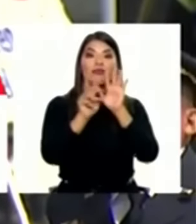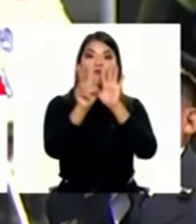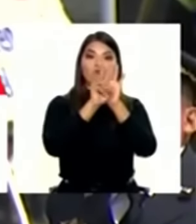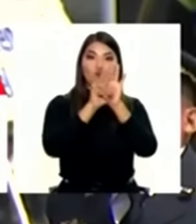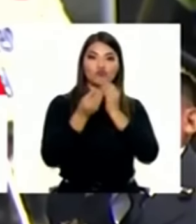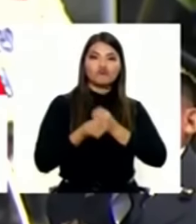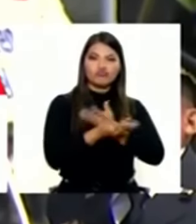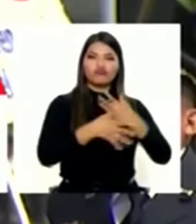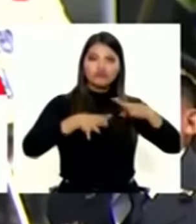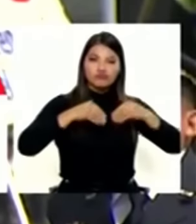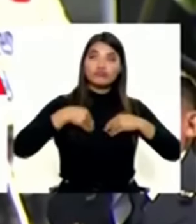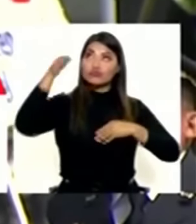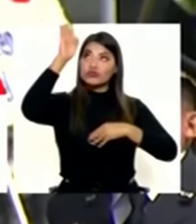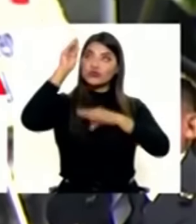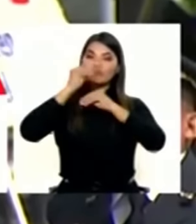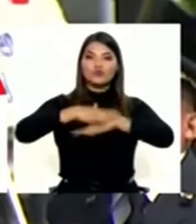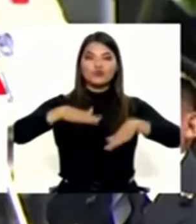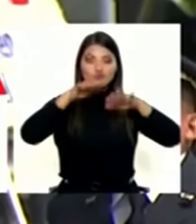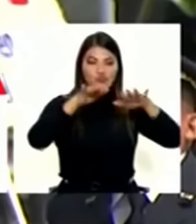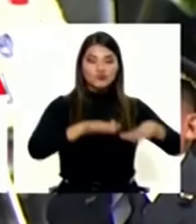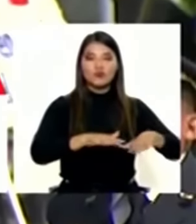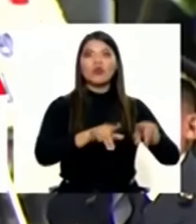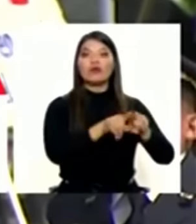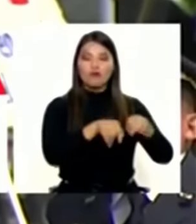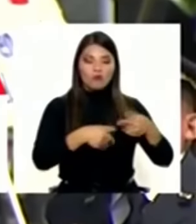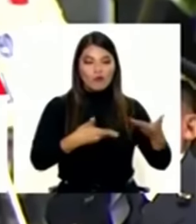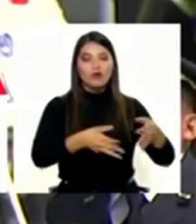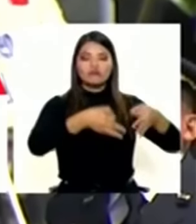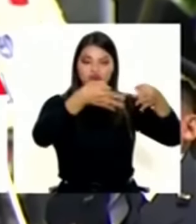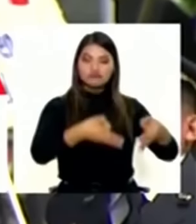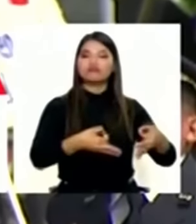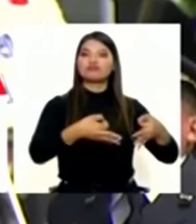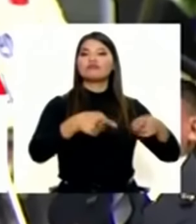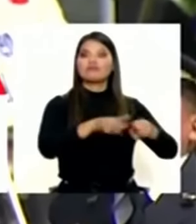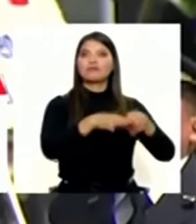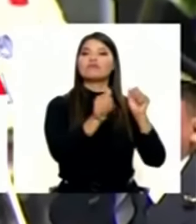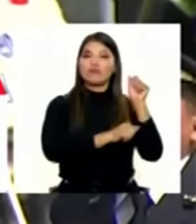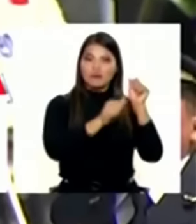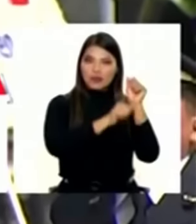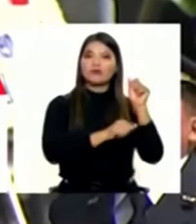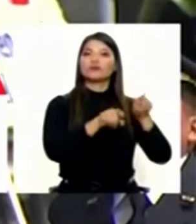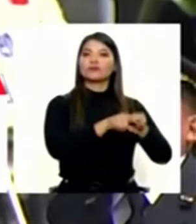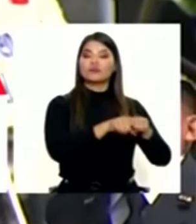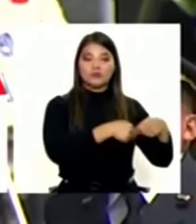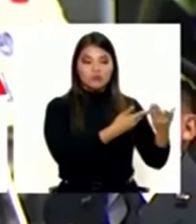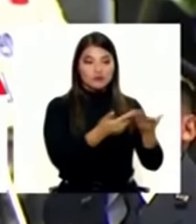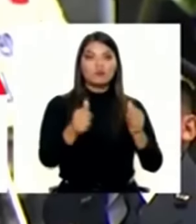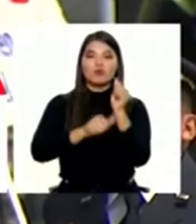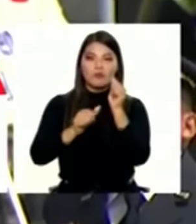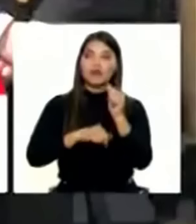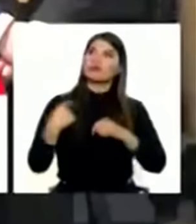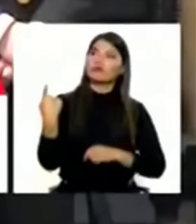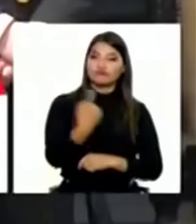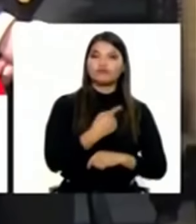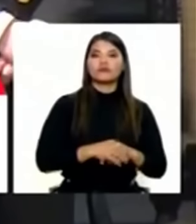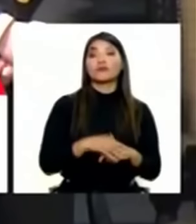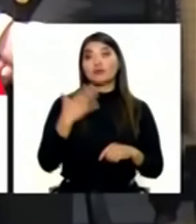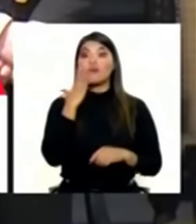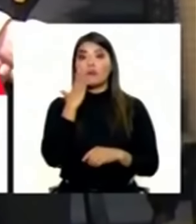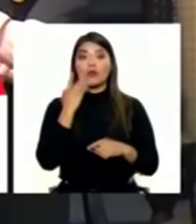de mi Padre del cielo, ese es mi hermano y mi hermana y